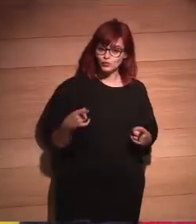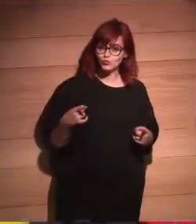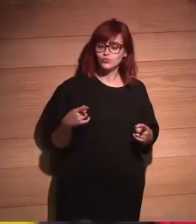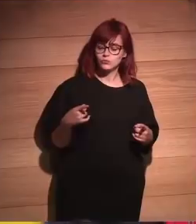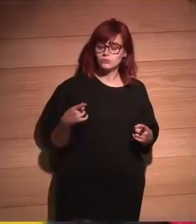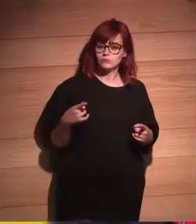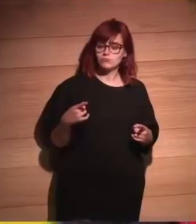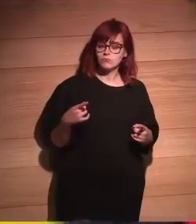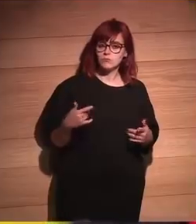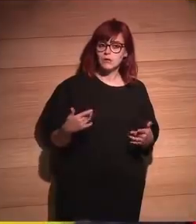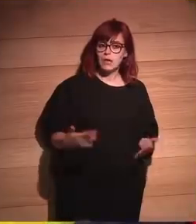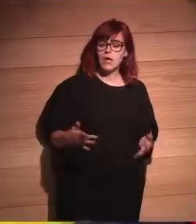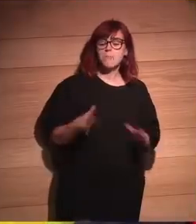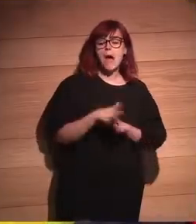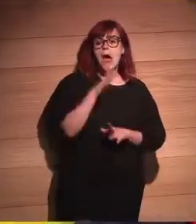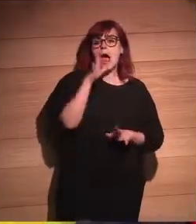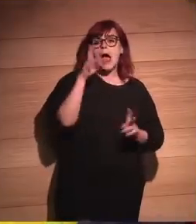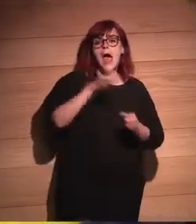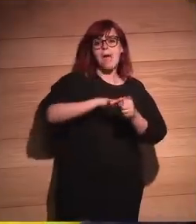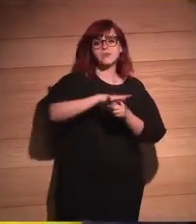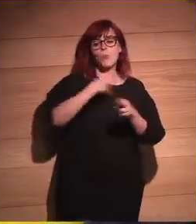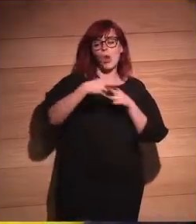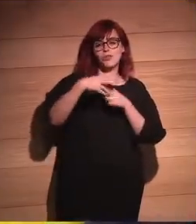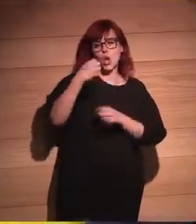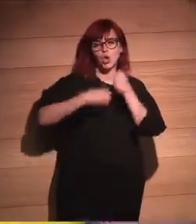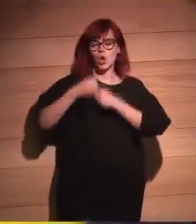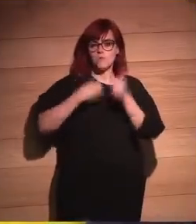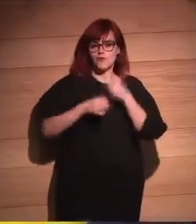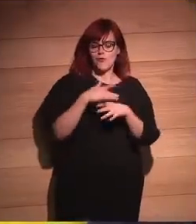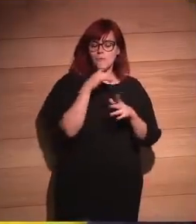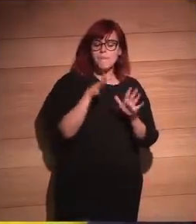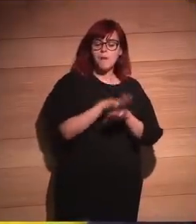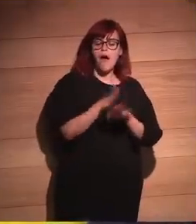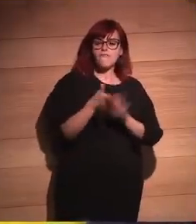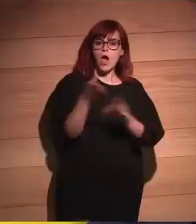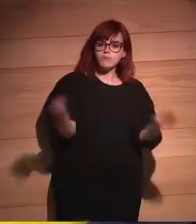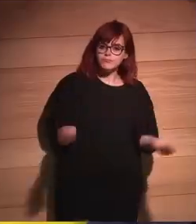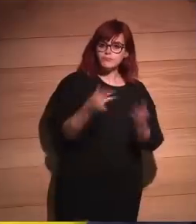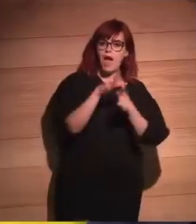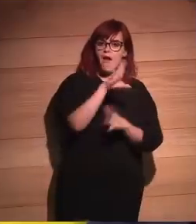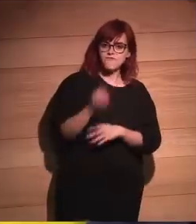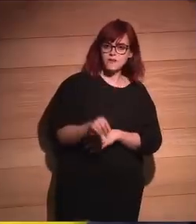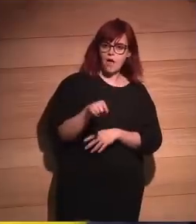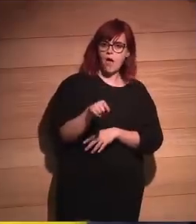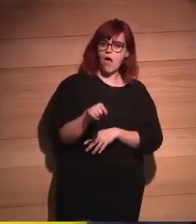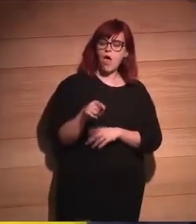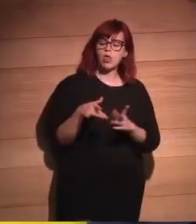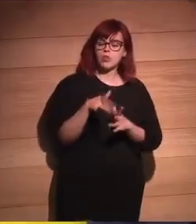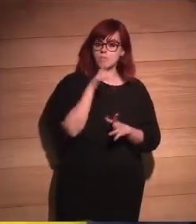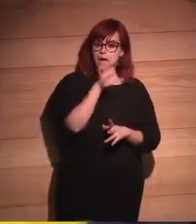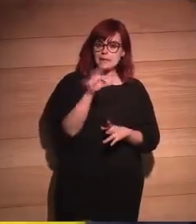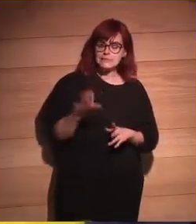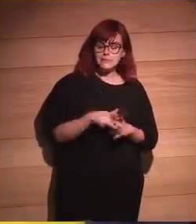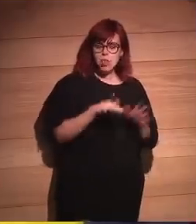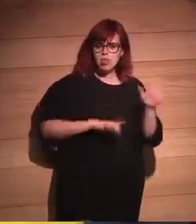funciones terapéuticas en términos políticos, pero sobre todo en términos económicos, increíbles en África. En algunos países africanos que